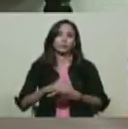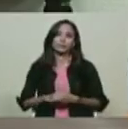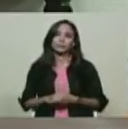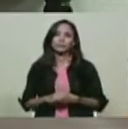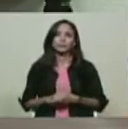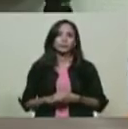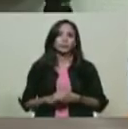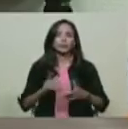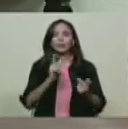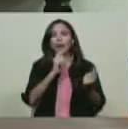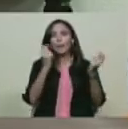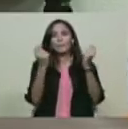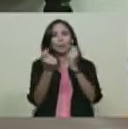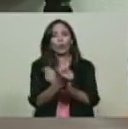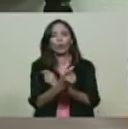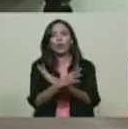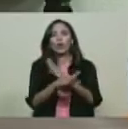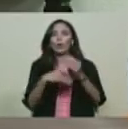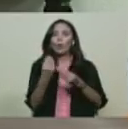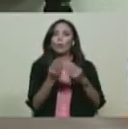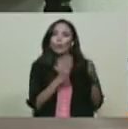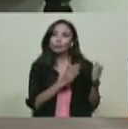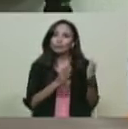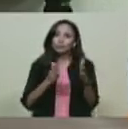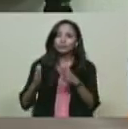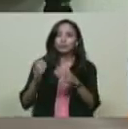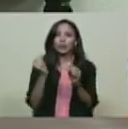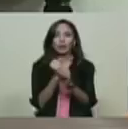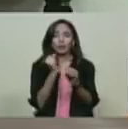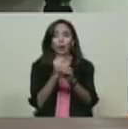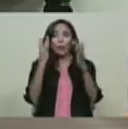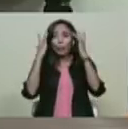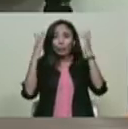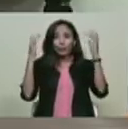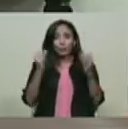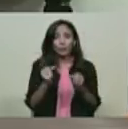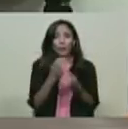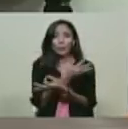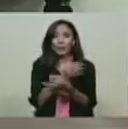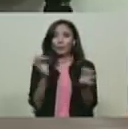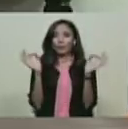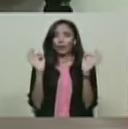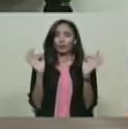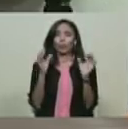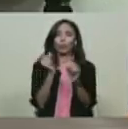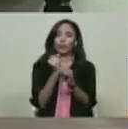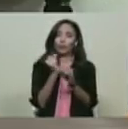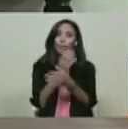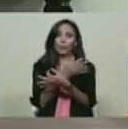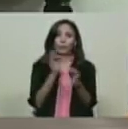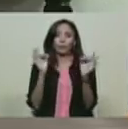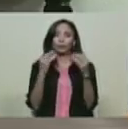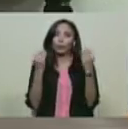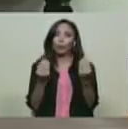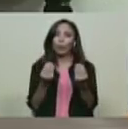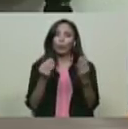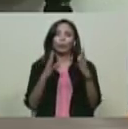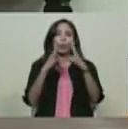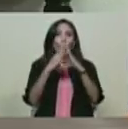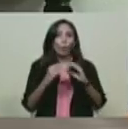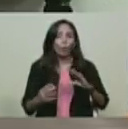Renovar los métodos de trabajo, buscar la máxima eficiencia, la máxima eficacia en todos los